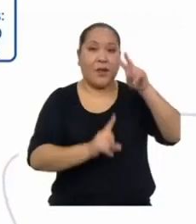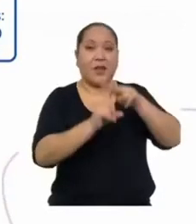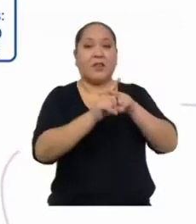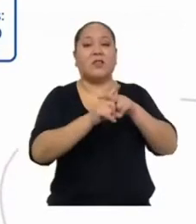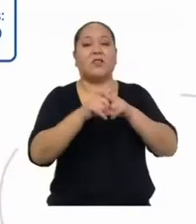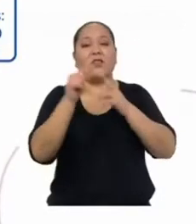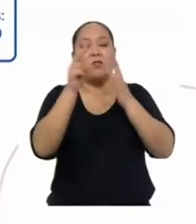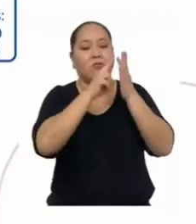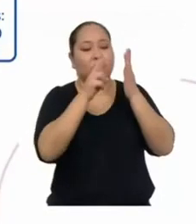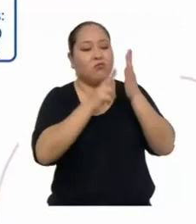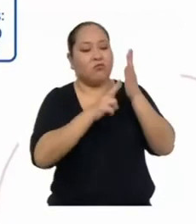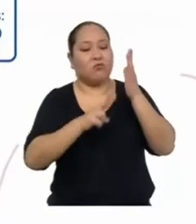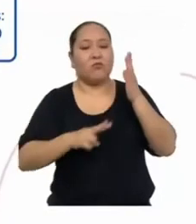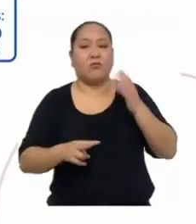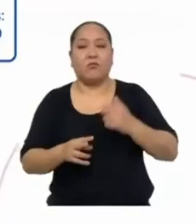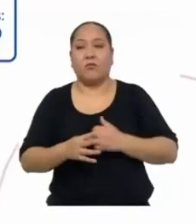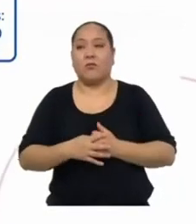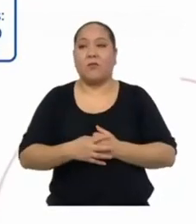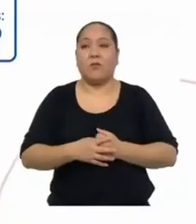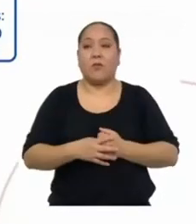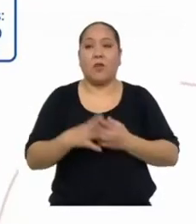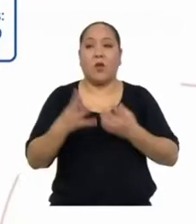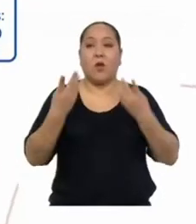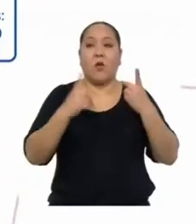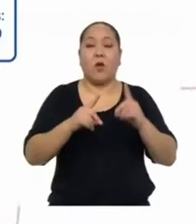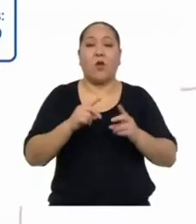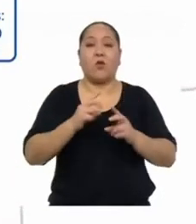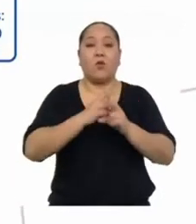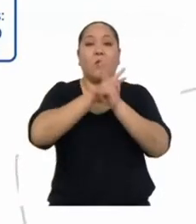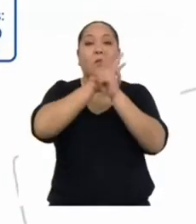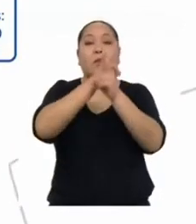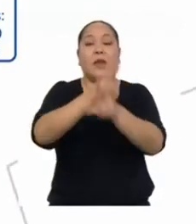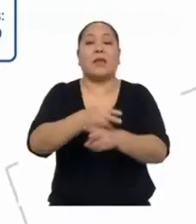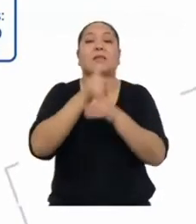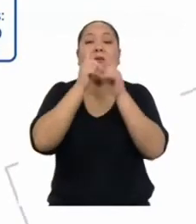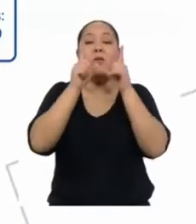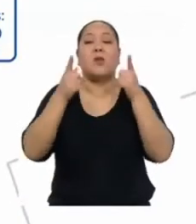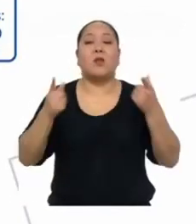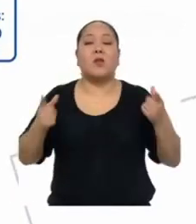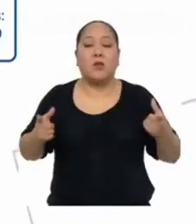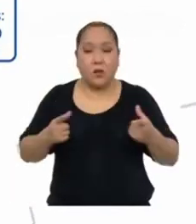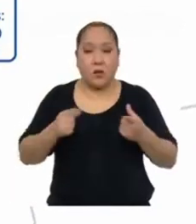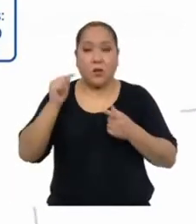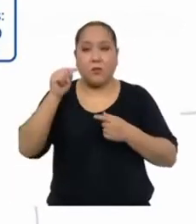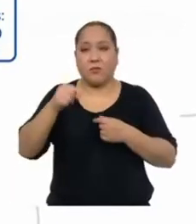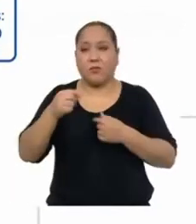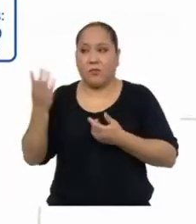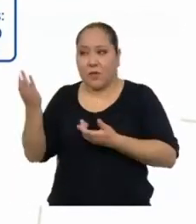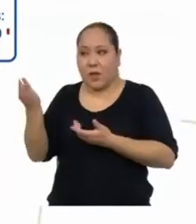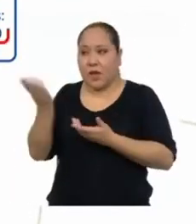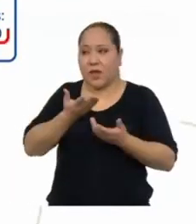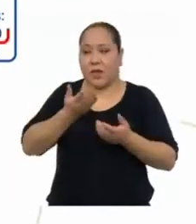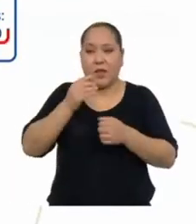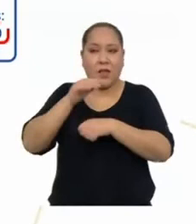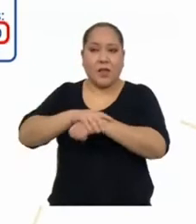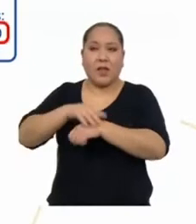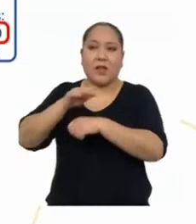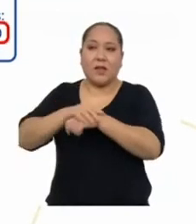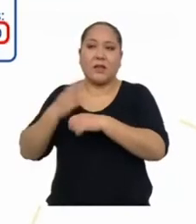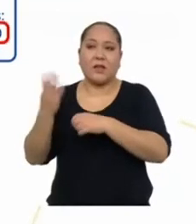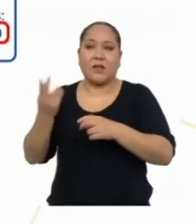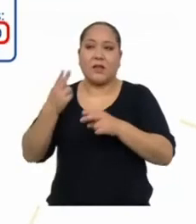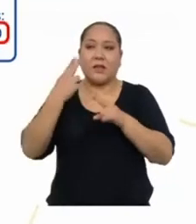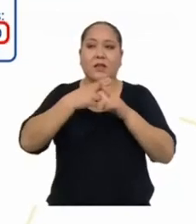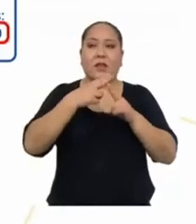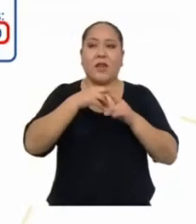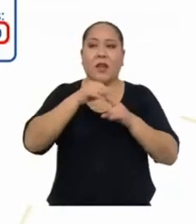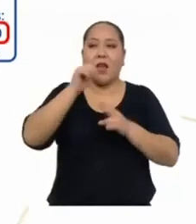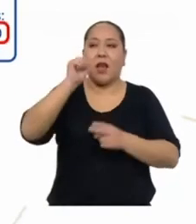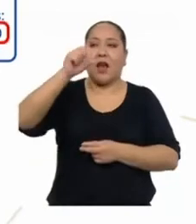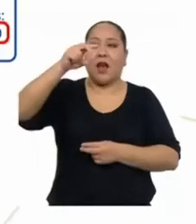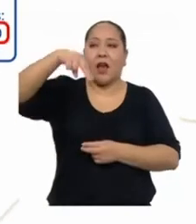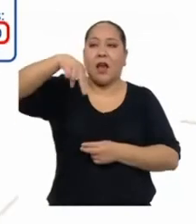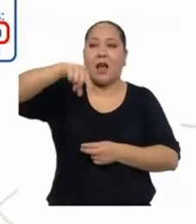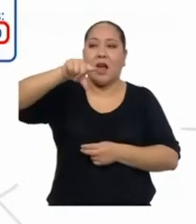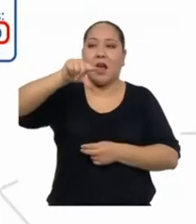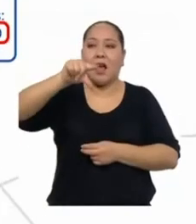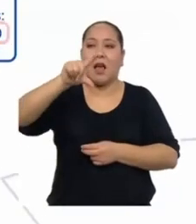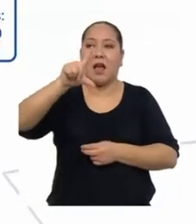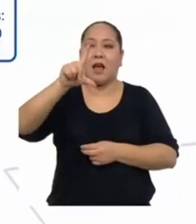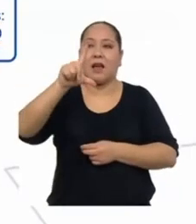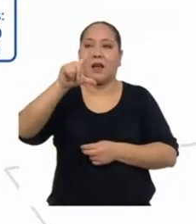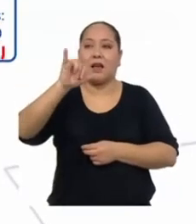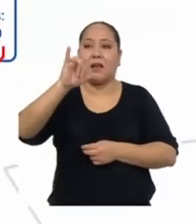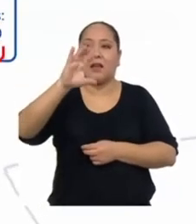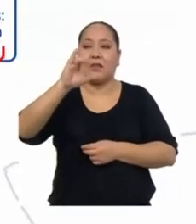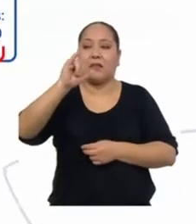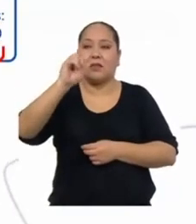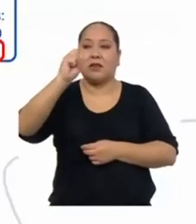contenido. Cuando un préstamo lingüístico proviene del inglés, se llama anglicismo. Cuando proviene del